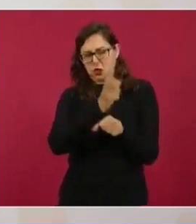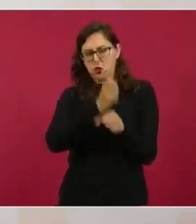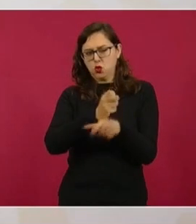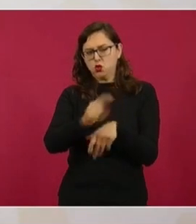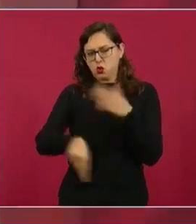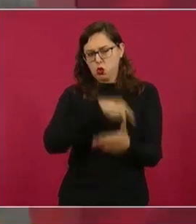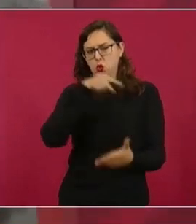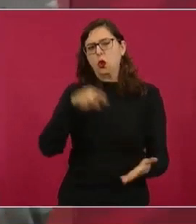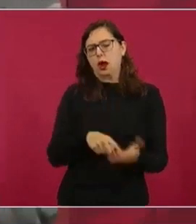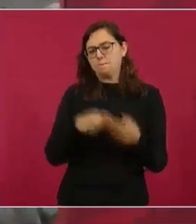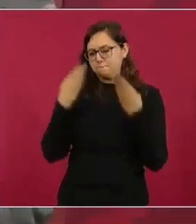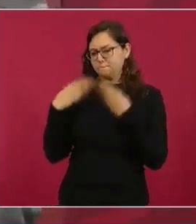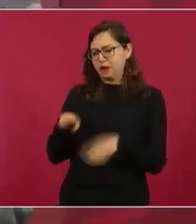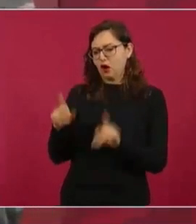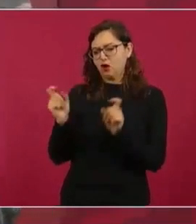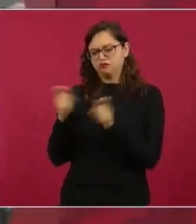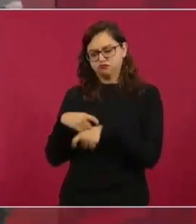Banamex.